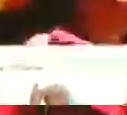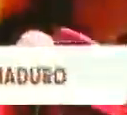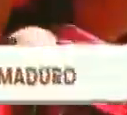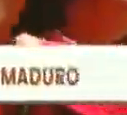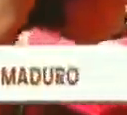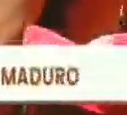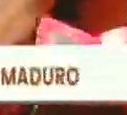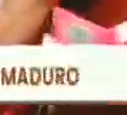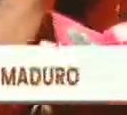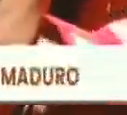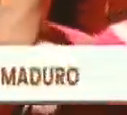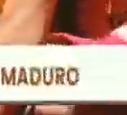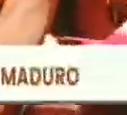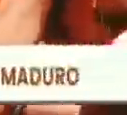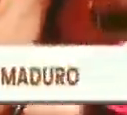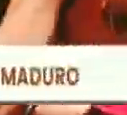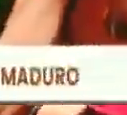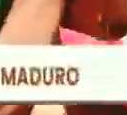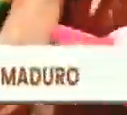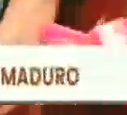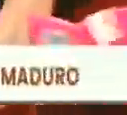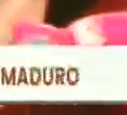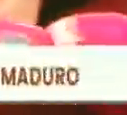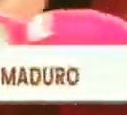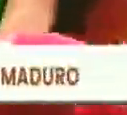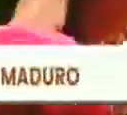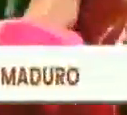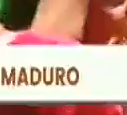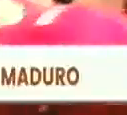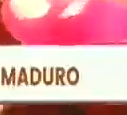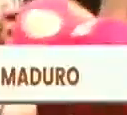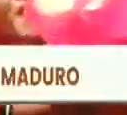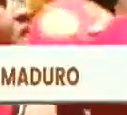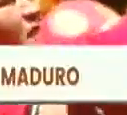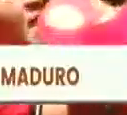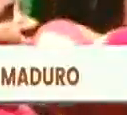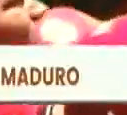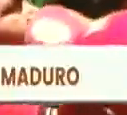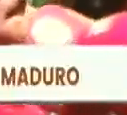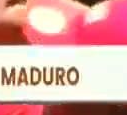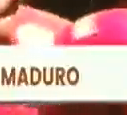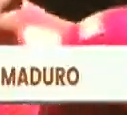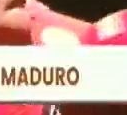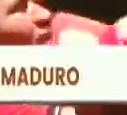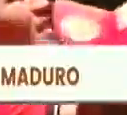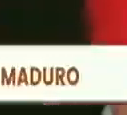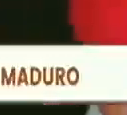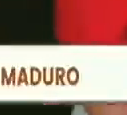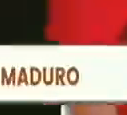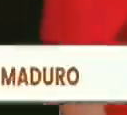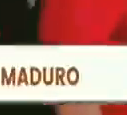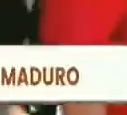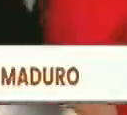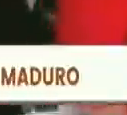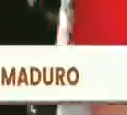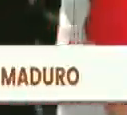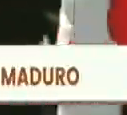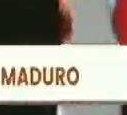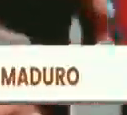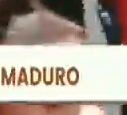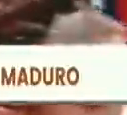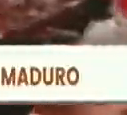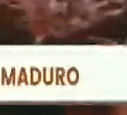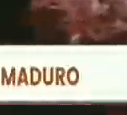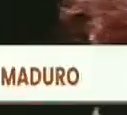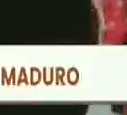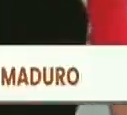puerta en el Valle del Monmoy. Yo no me quedo en la casa, pues al colmate me